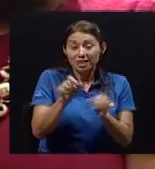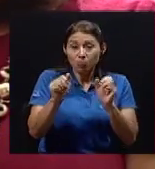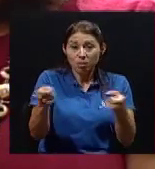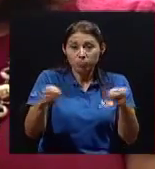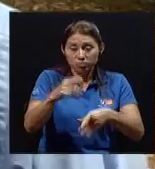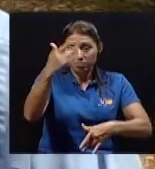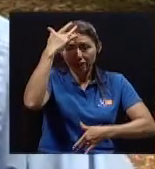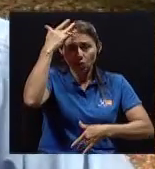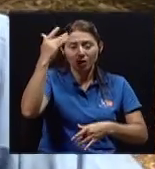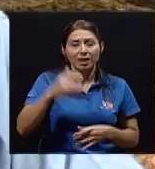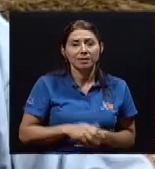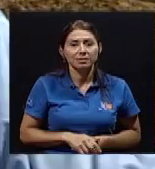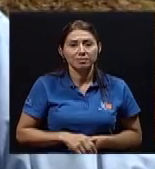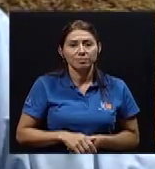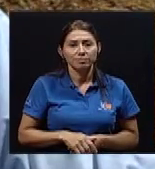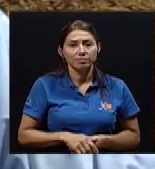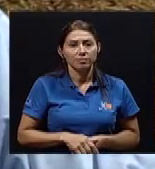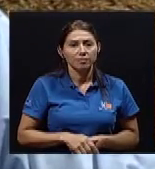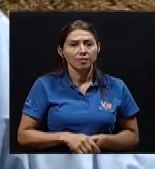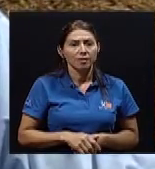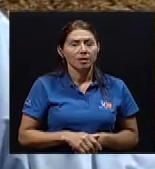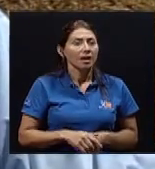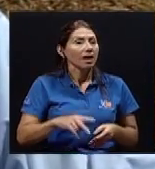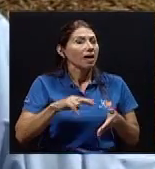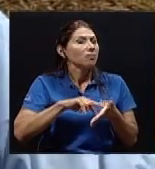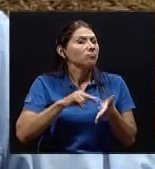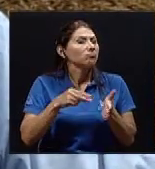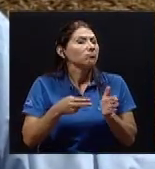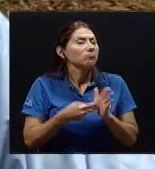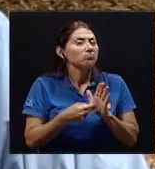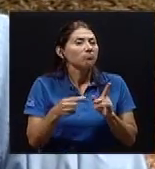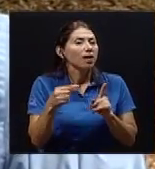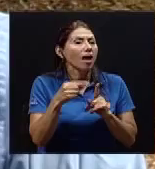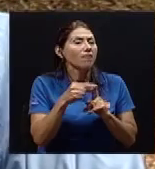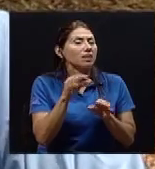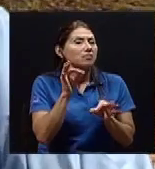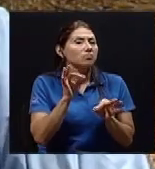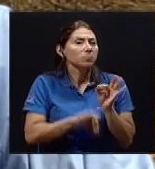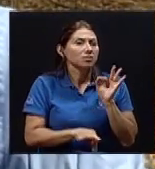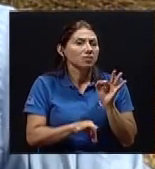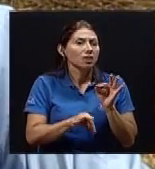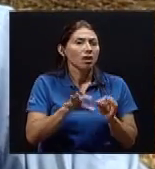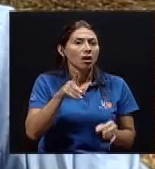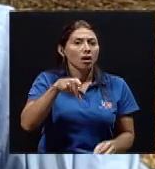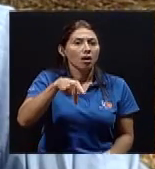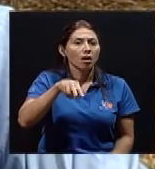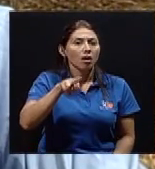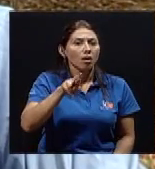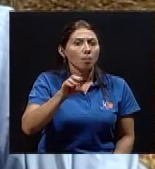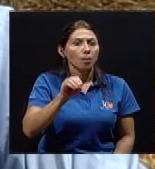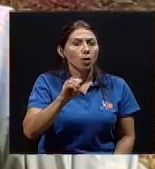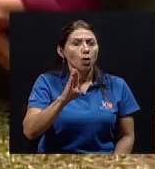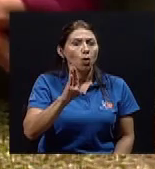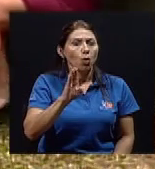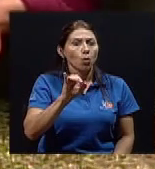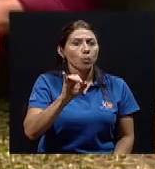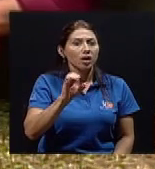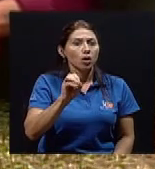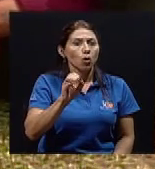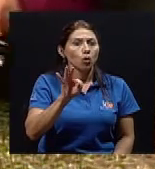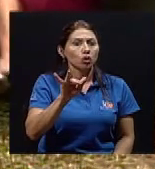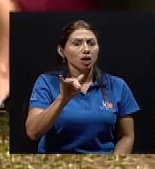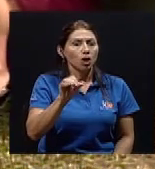potencialmente patógenas. Tal vez, en palabras sencillas, probióticos, los famosos probióticos. Uh-huh. Ok, los probióticos